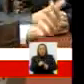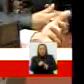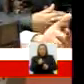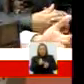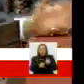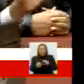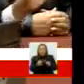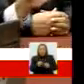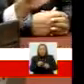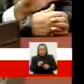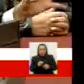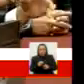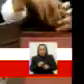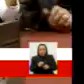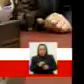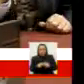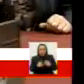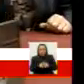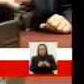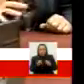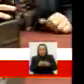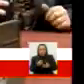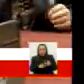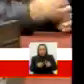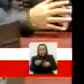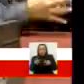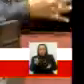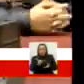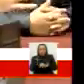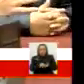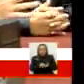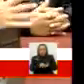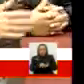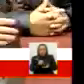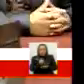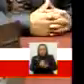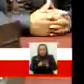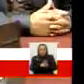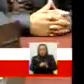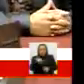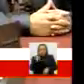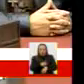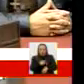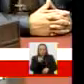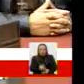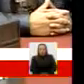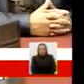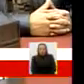termino de explicarles más o menos cómo funciona el Congreso. Y que ya no les puedo explicar el flujograma de cómo se aprueba una ley, que lo haré en otro momento.